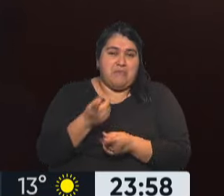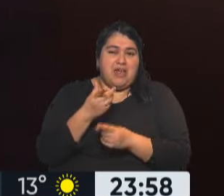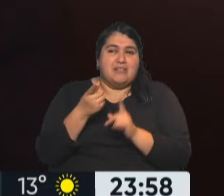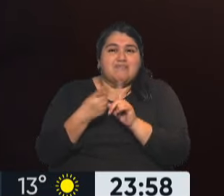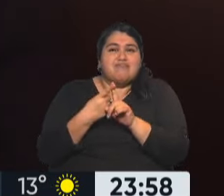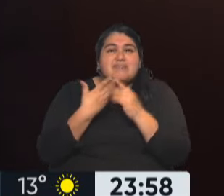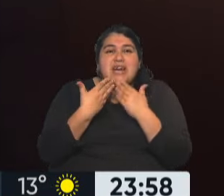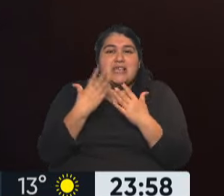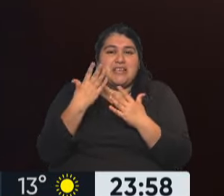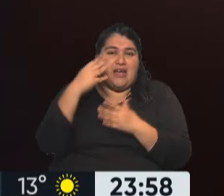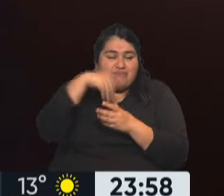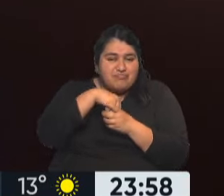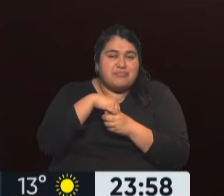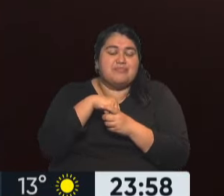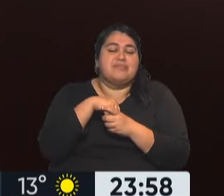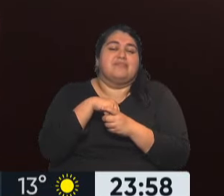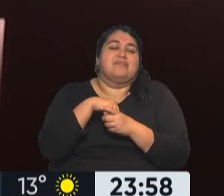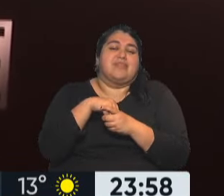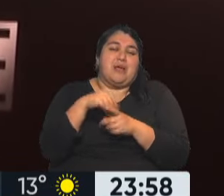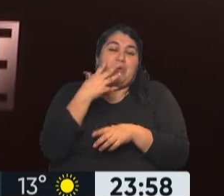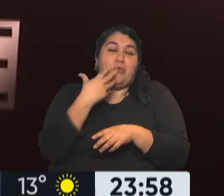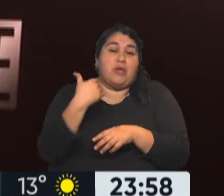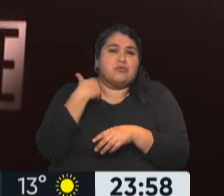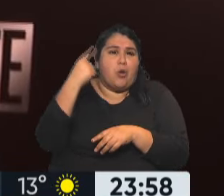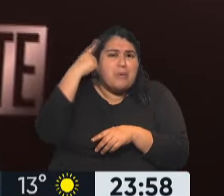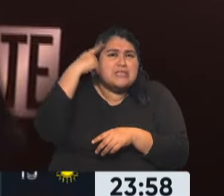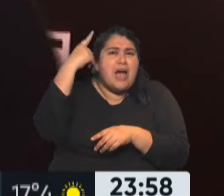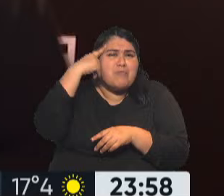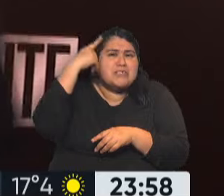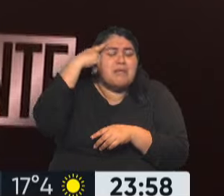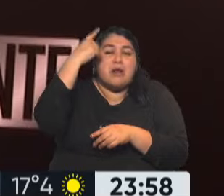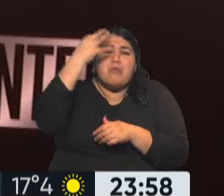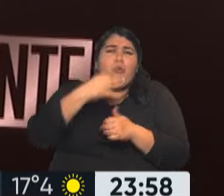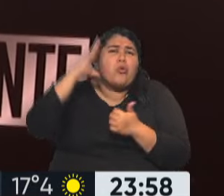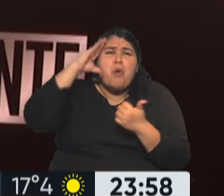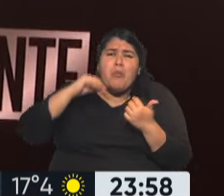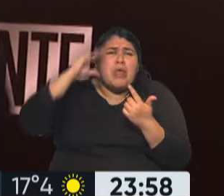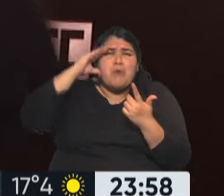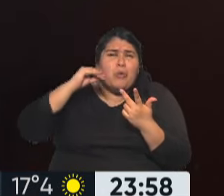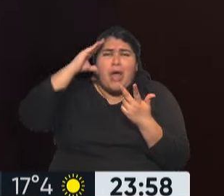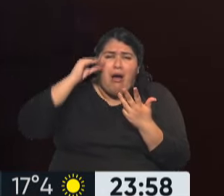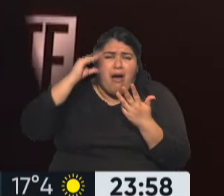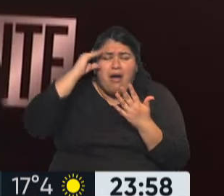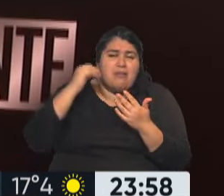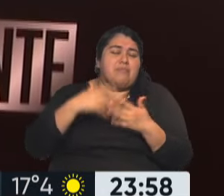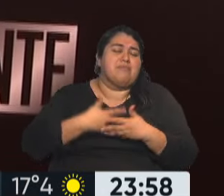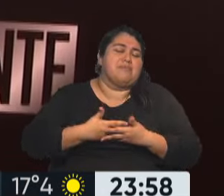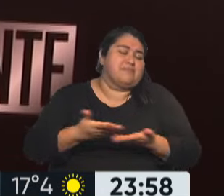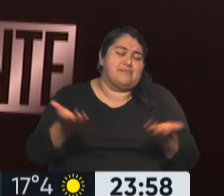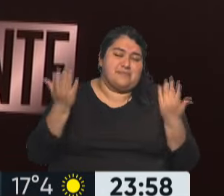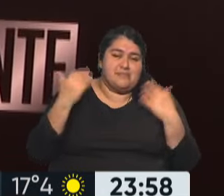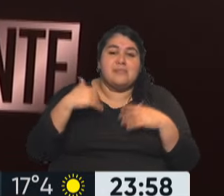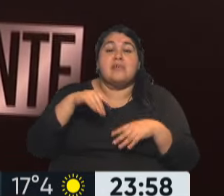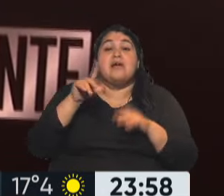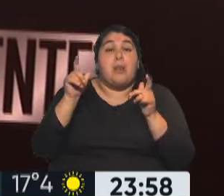a él. Y bueno, me hubiese gustado. Estaba pensando en eso. Digo, viste, uno dice, ay, me olvidé de nombrar a tal y a tal, a tal. Recordemos que por la película